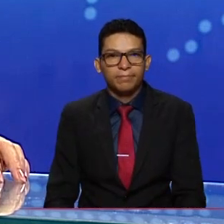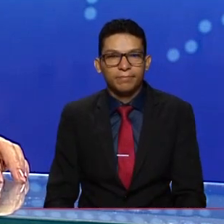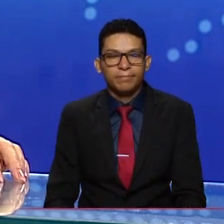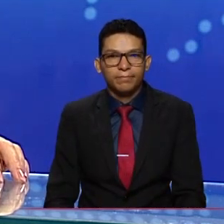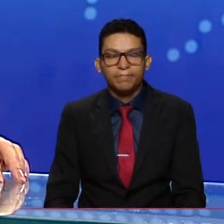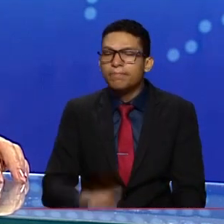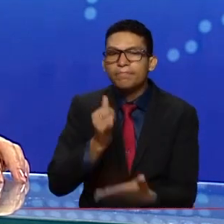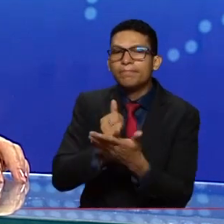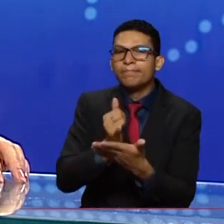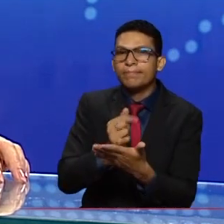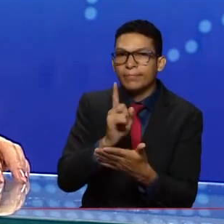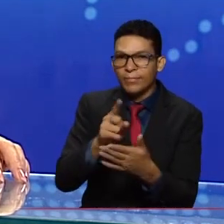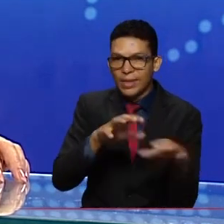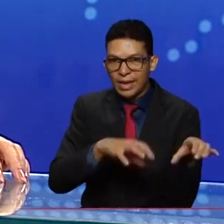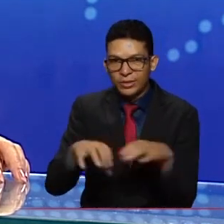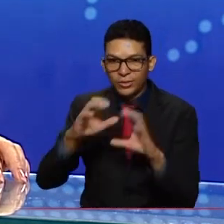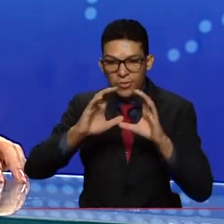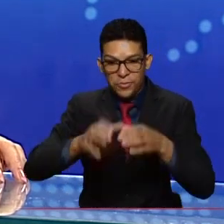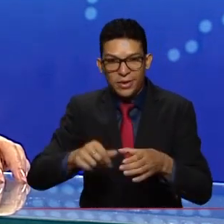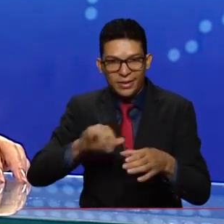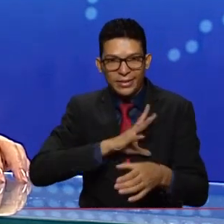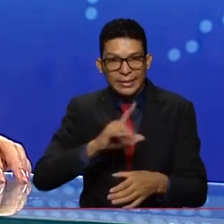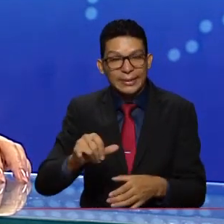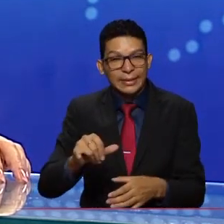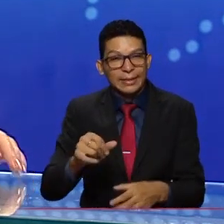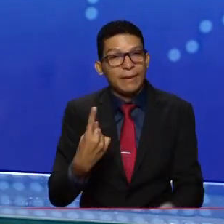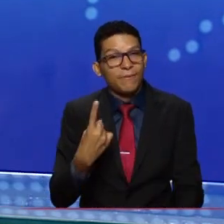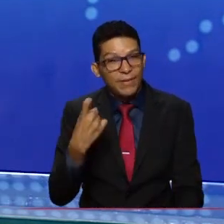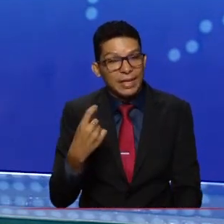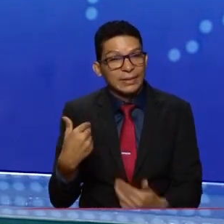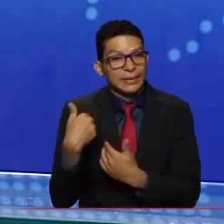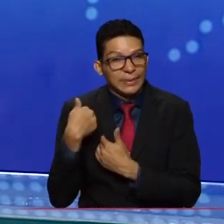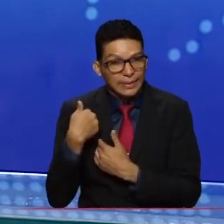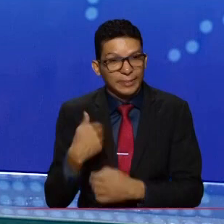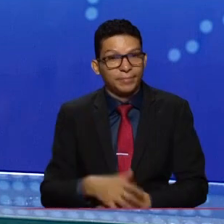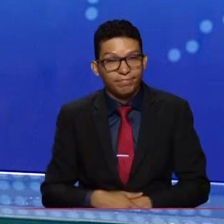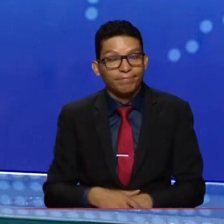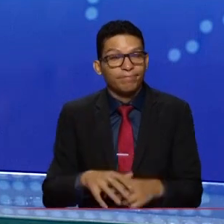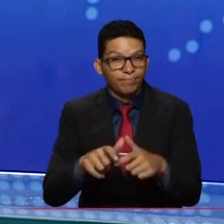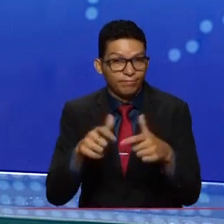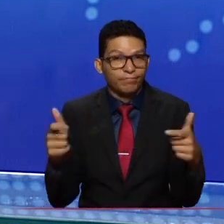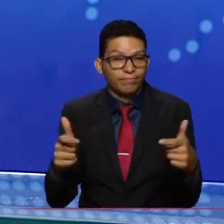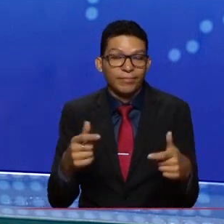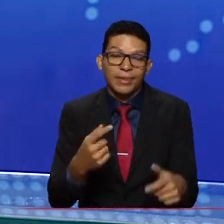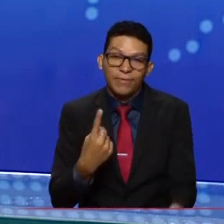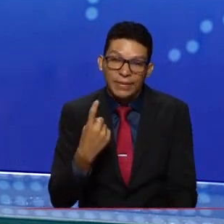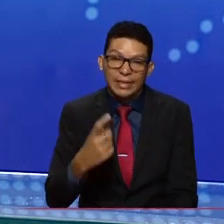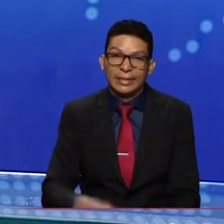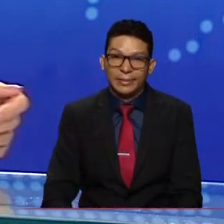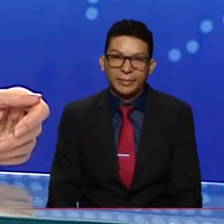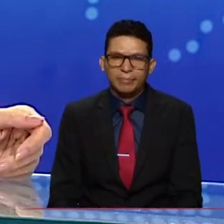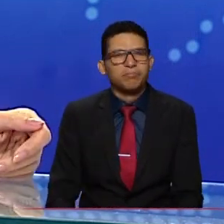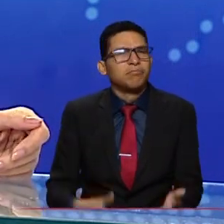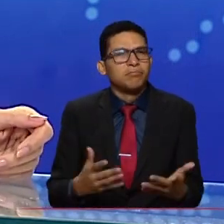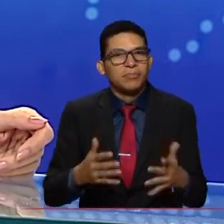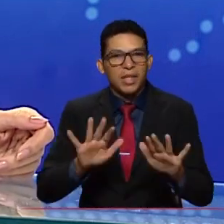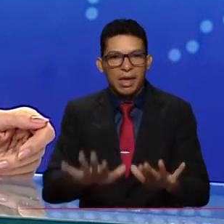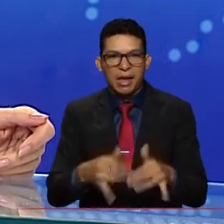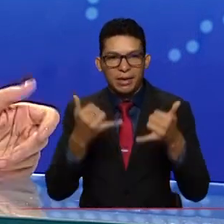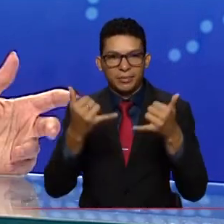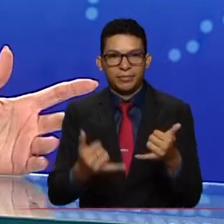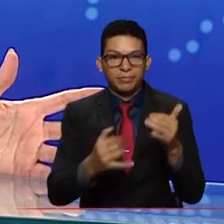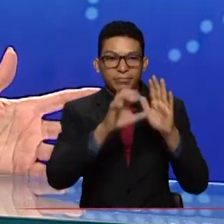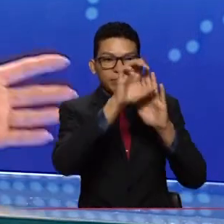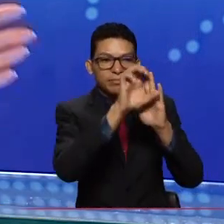las juntas de acción comunal de Cali tienen una tarea pendiente y la mayoría no la han cumplido se trata de la actualización de los